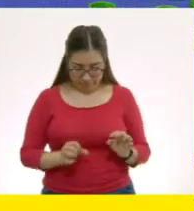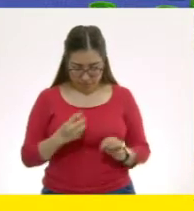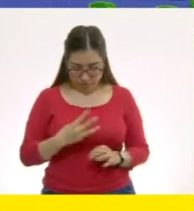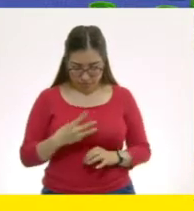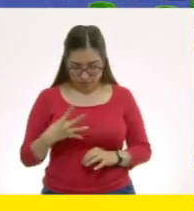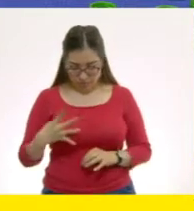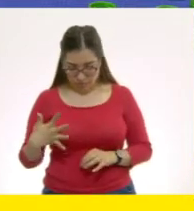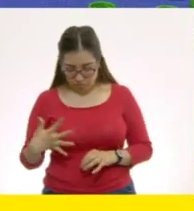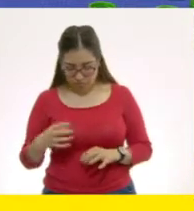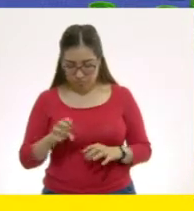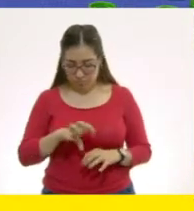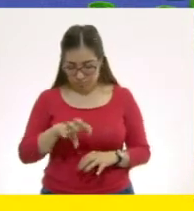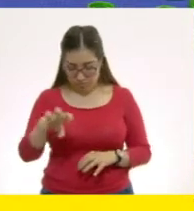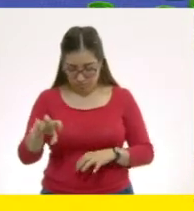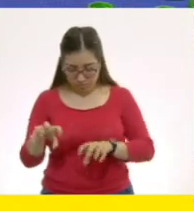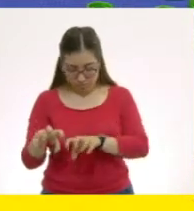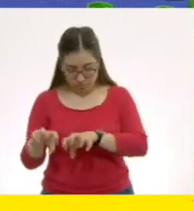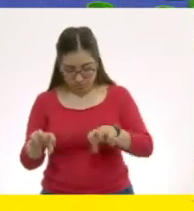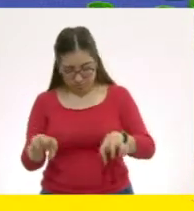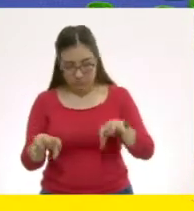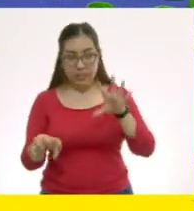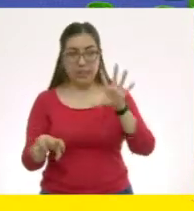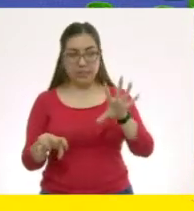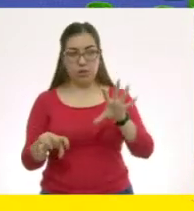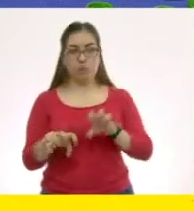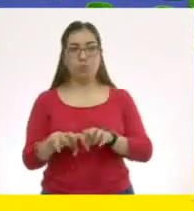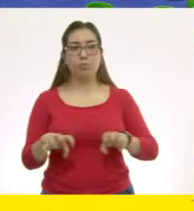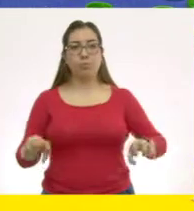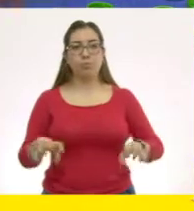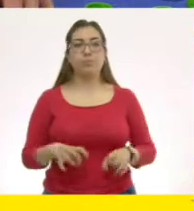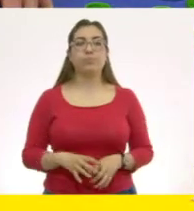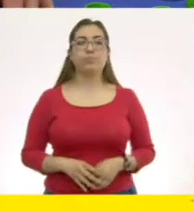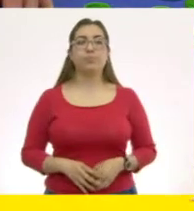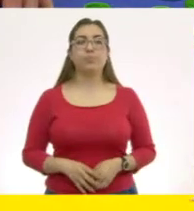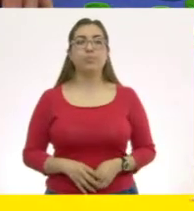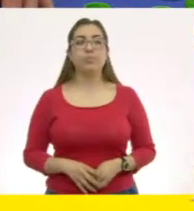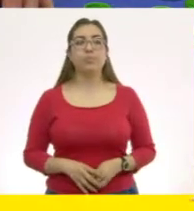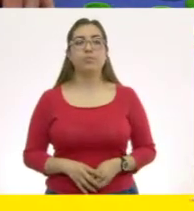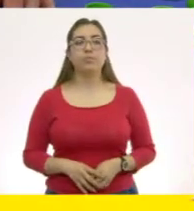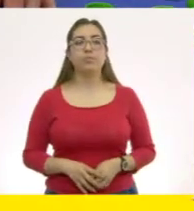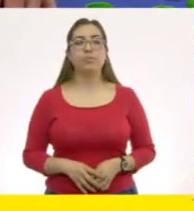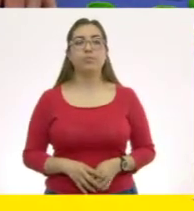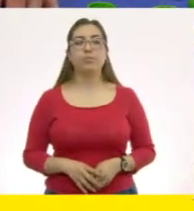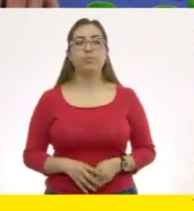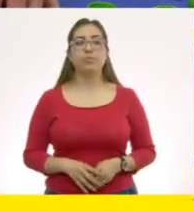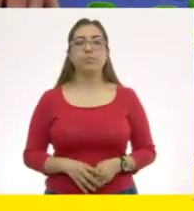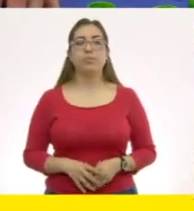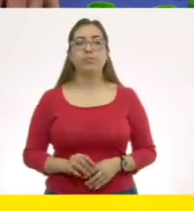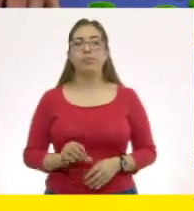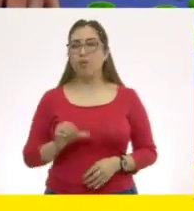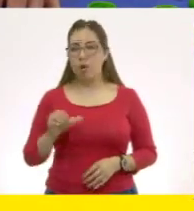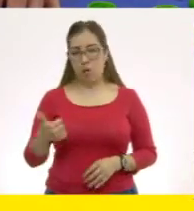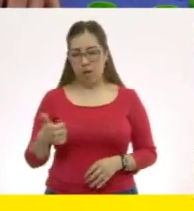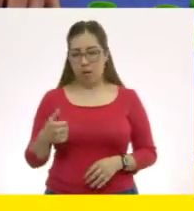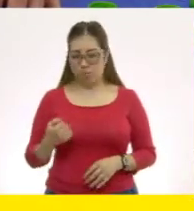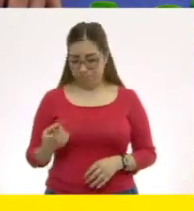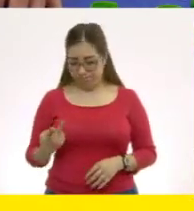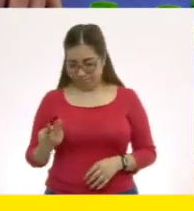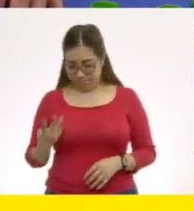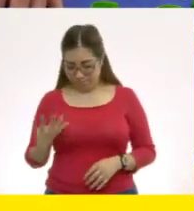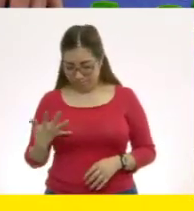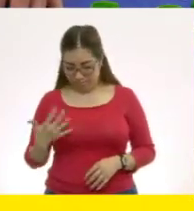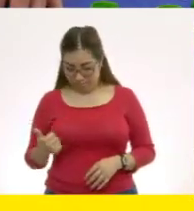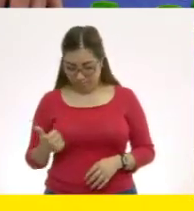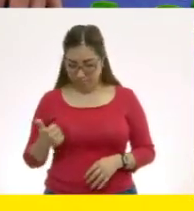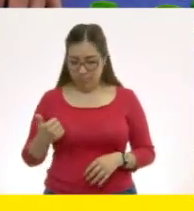3, 4, 5, aquí hay otras 5, y una vez más, 3,